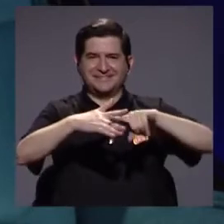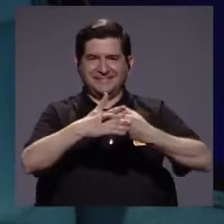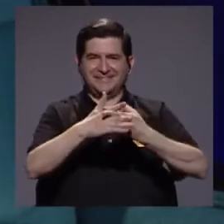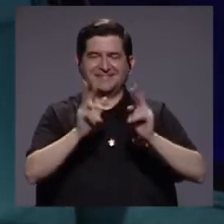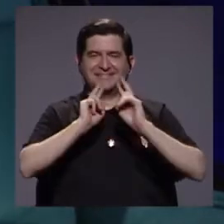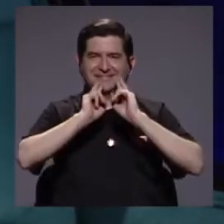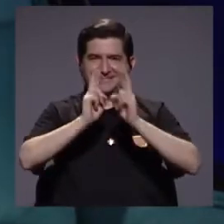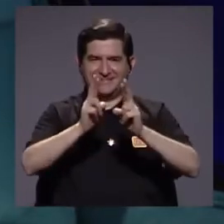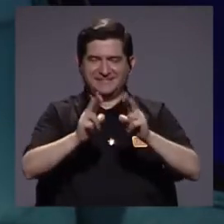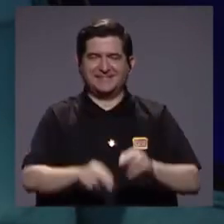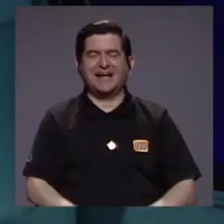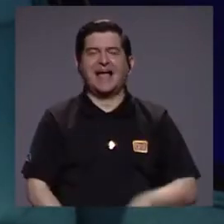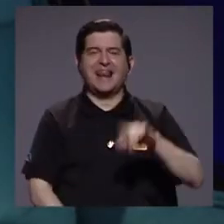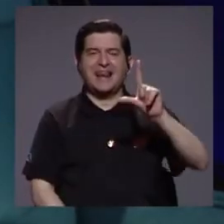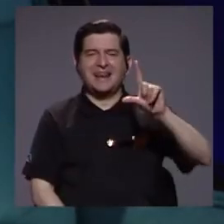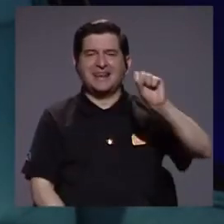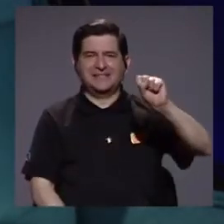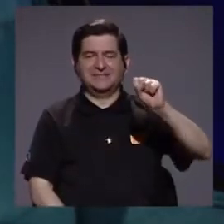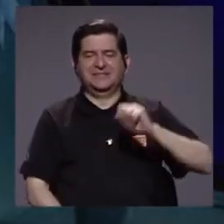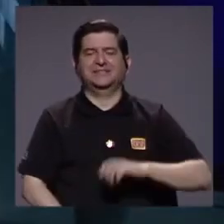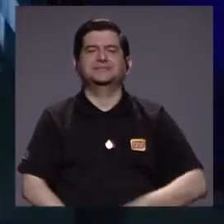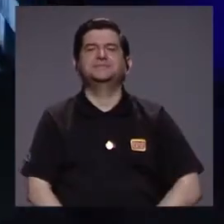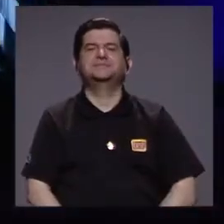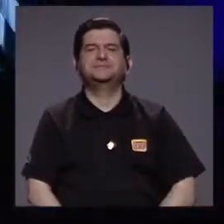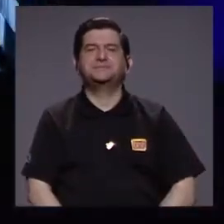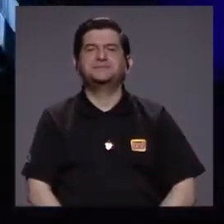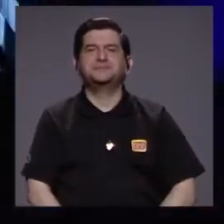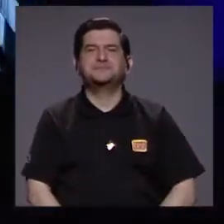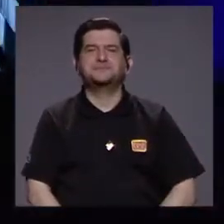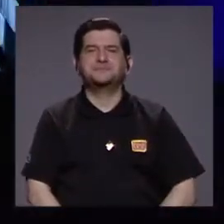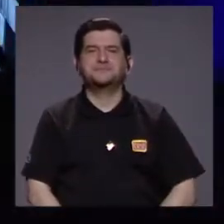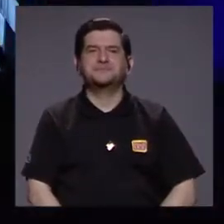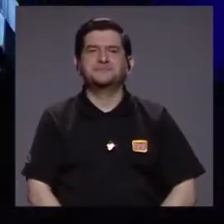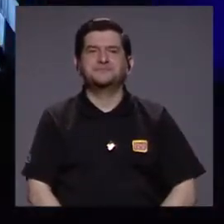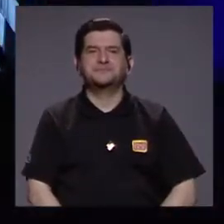la respuesta de la señora Lisbeth Salazar.